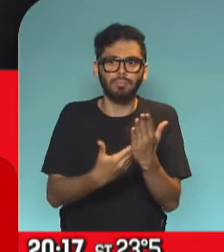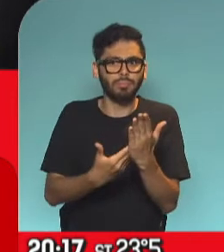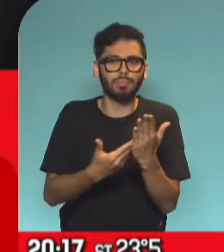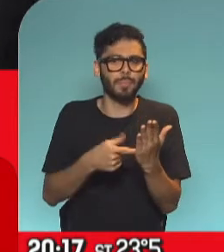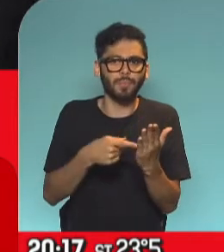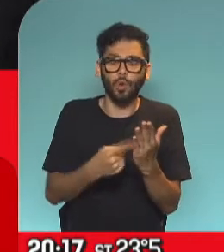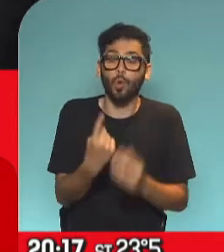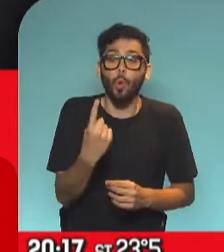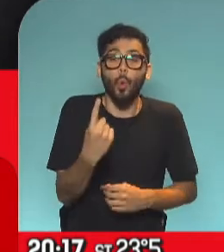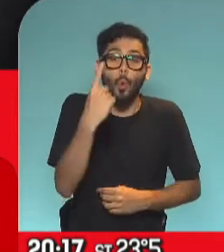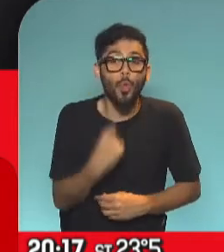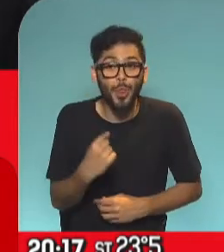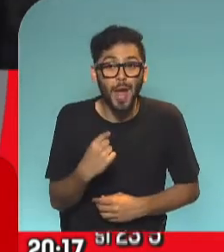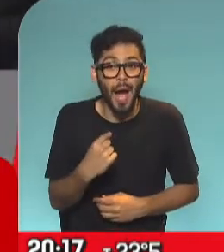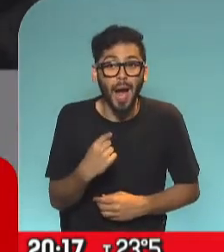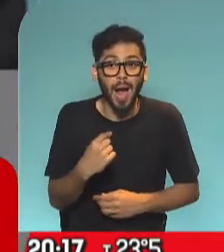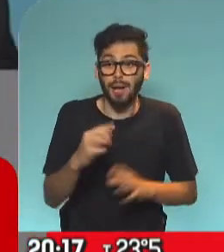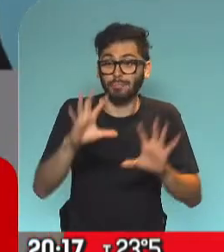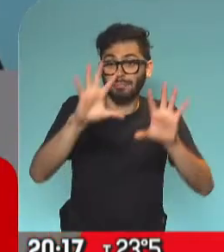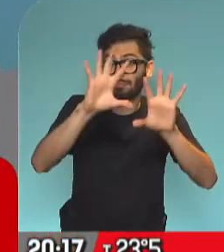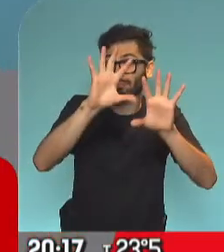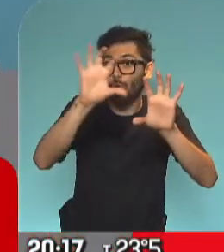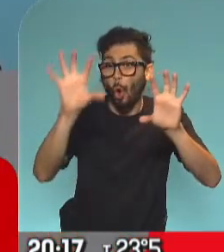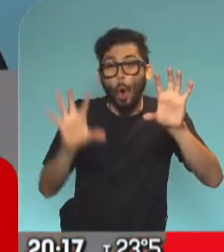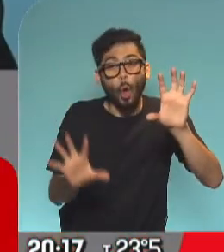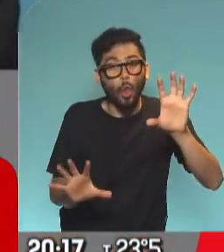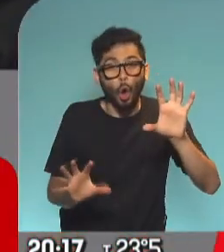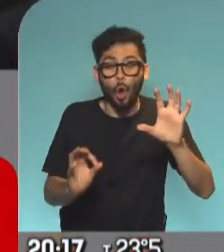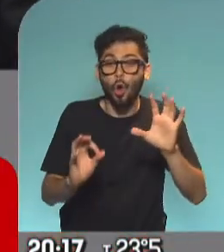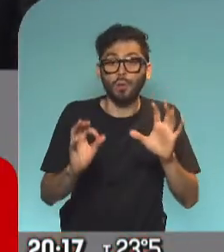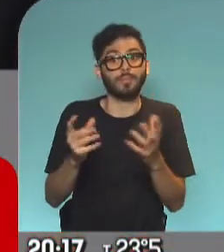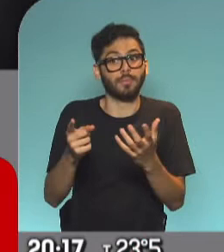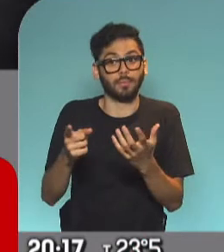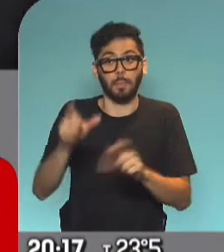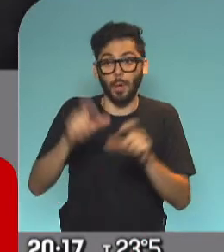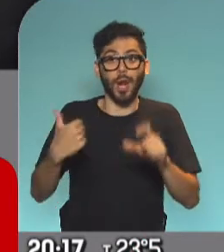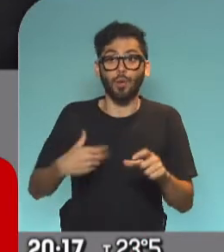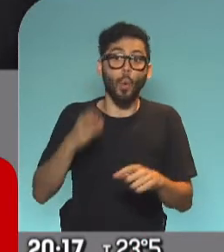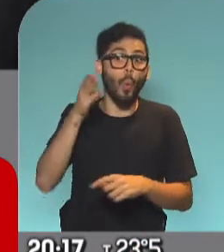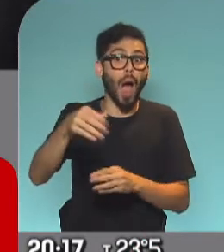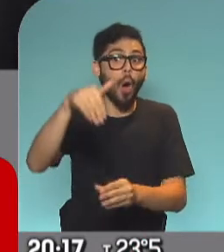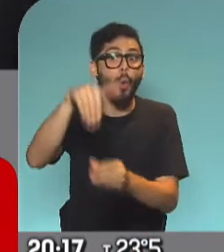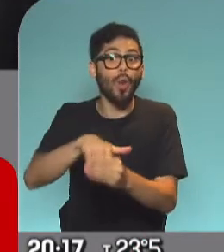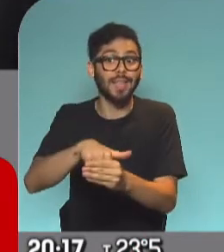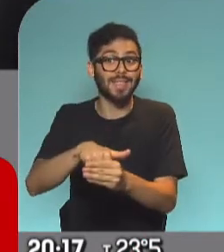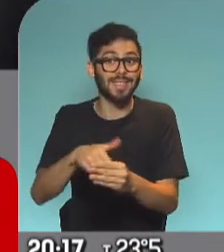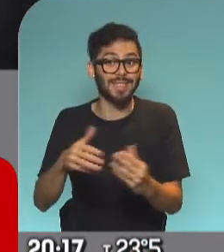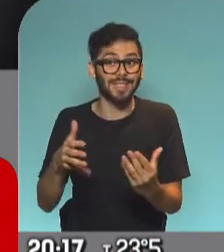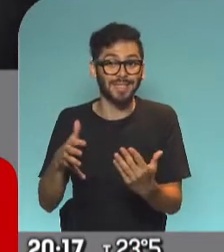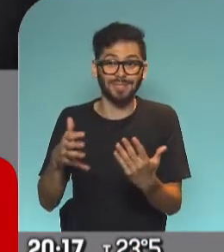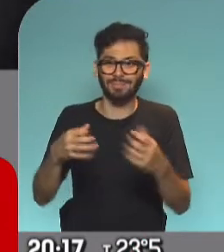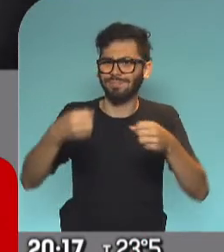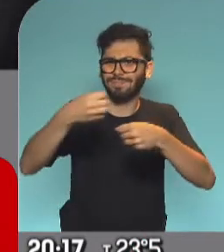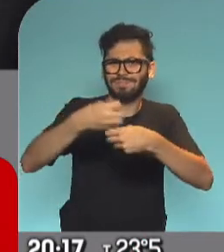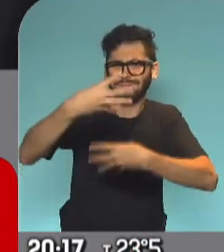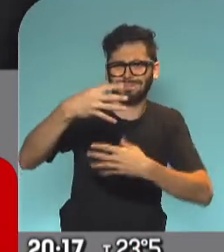en un solo día, en distintos lugares de todas las provincias de Argentina, en distintos lugares donde los argentinos van y votan. Entonces, nos parece que ese